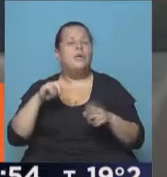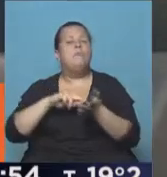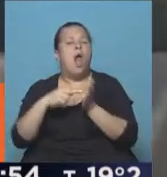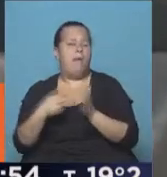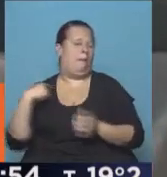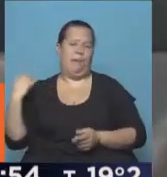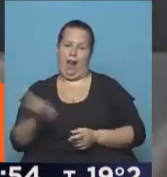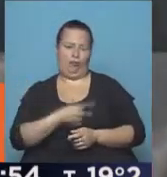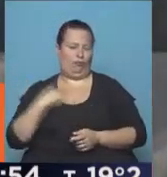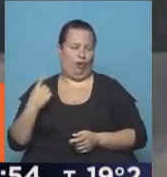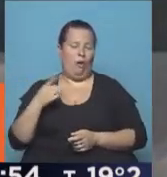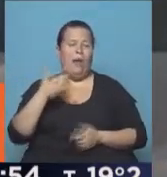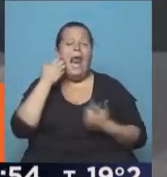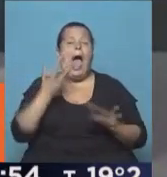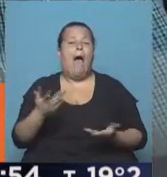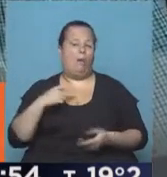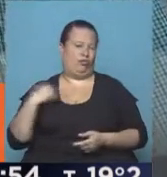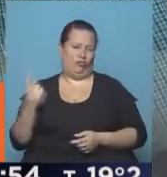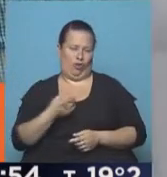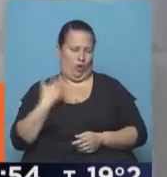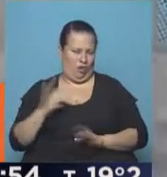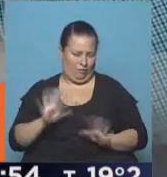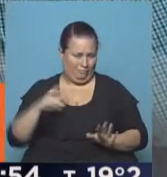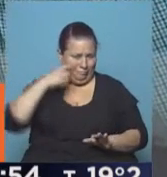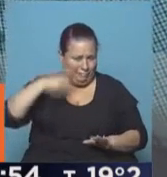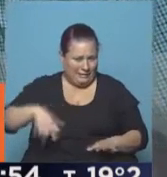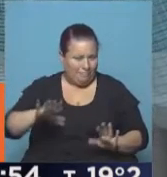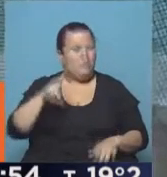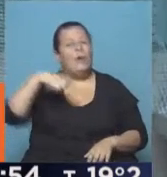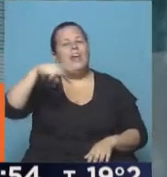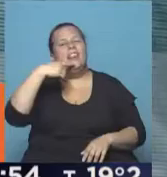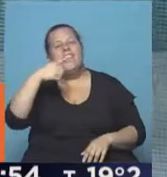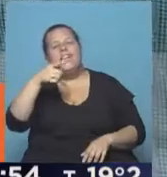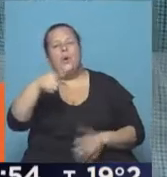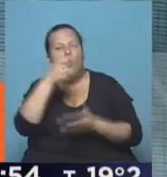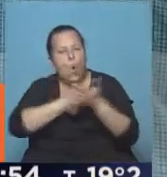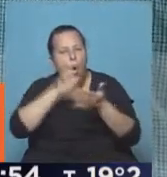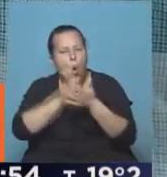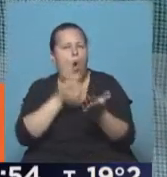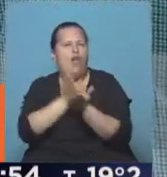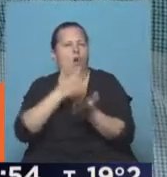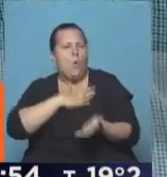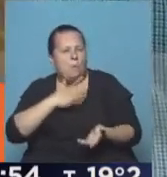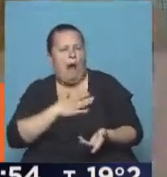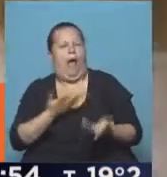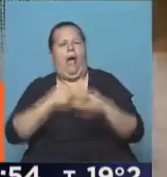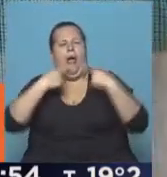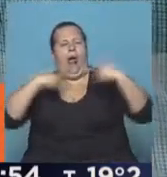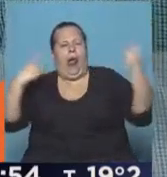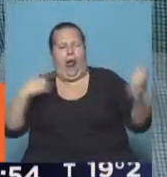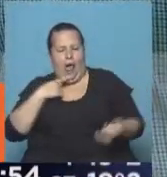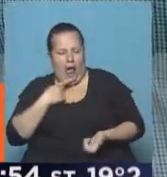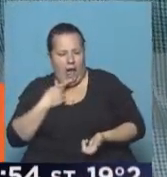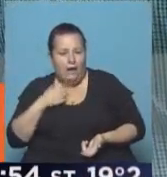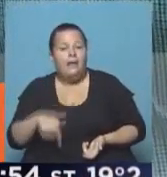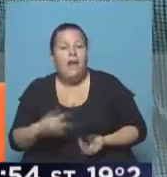todos, porque el papelón lo hacemos todos, ¿no? Decir, bueno, ustedes que han peleado tanto por los derechos humanos, etcétera,